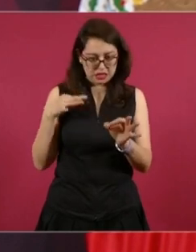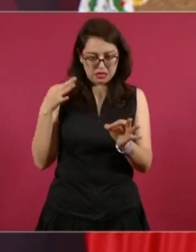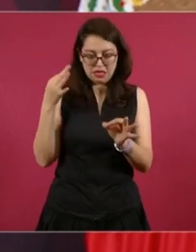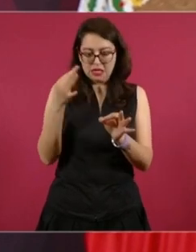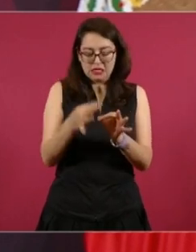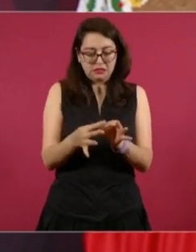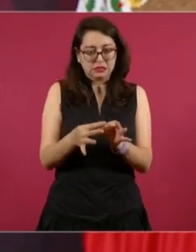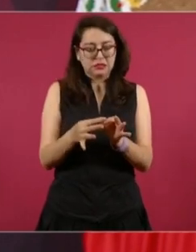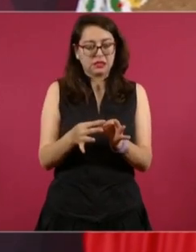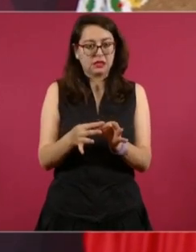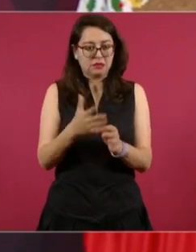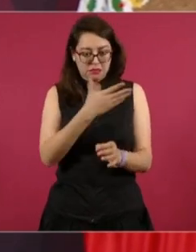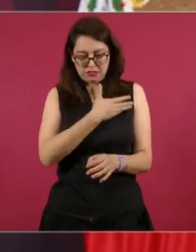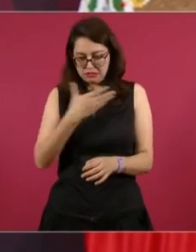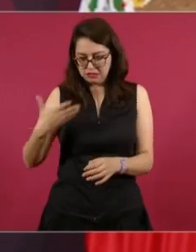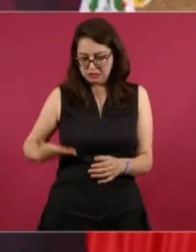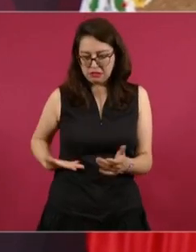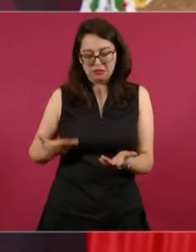por el Poder Ejecutivo.